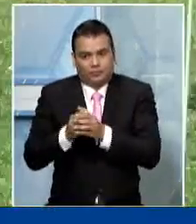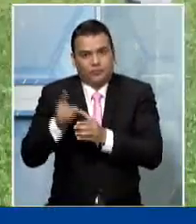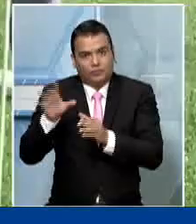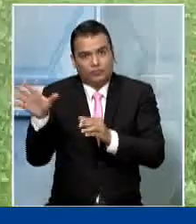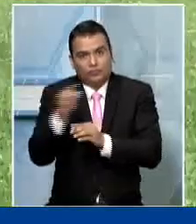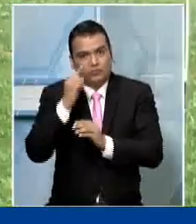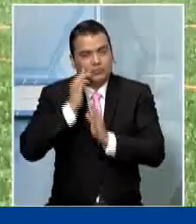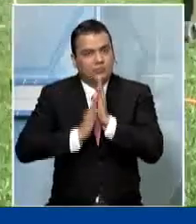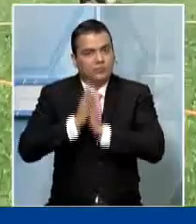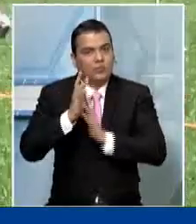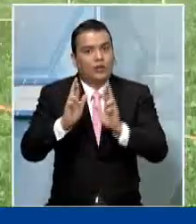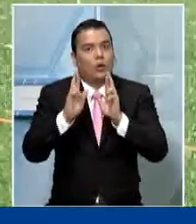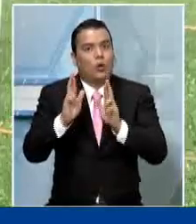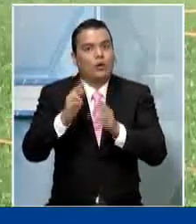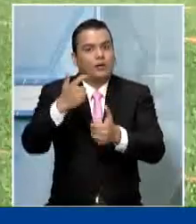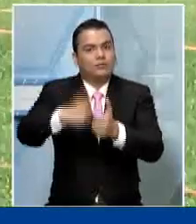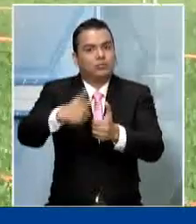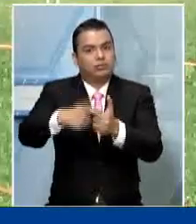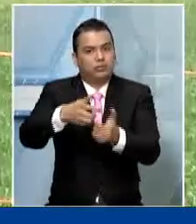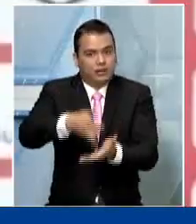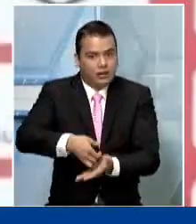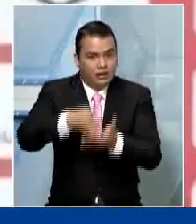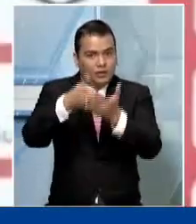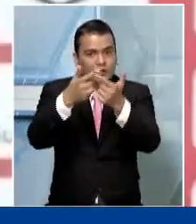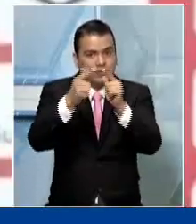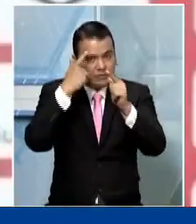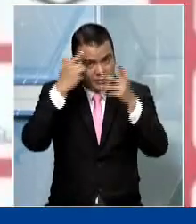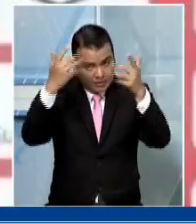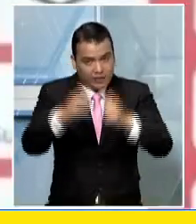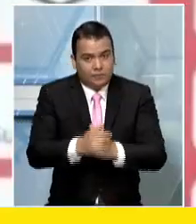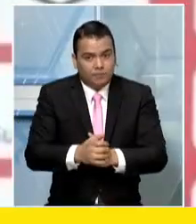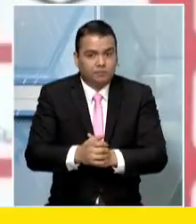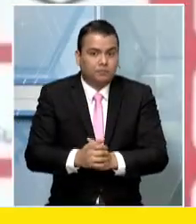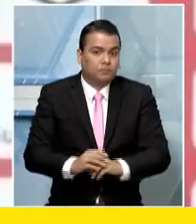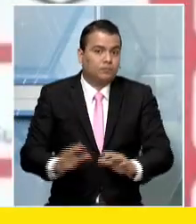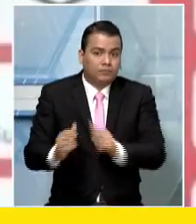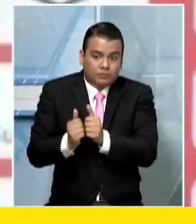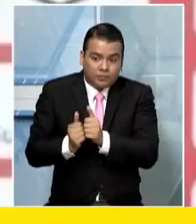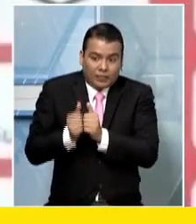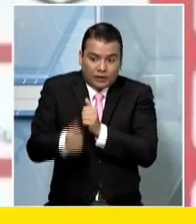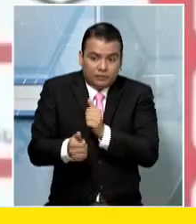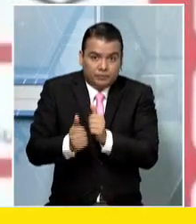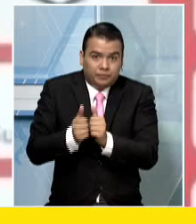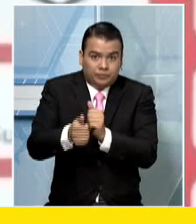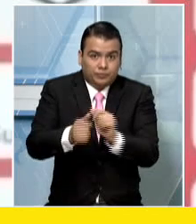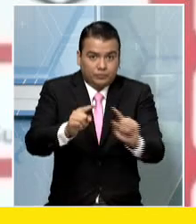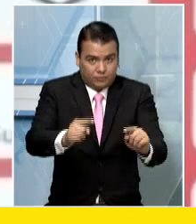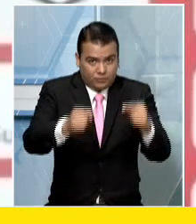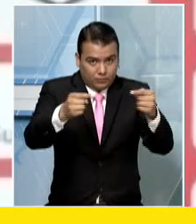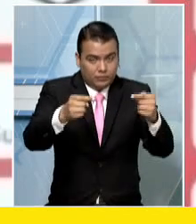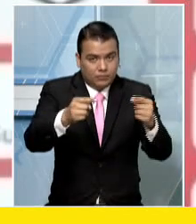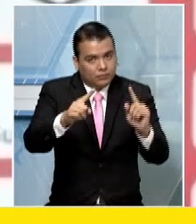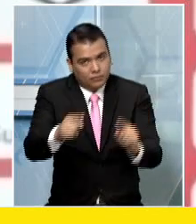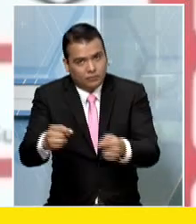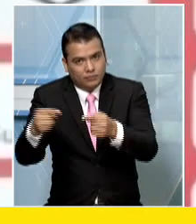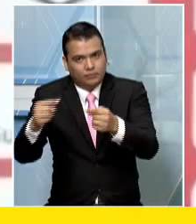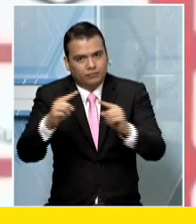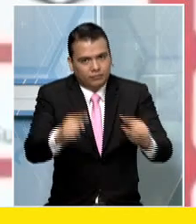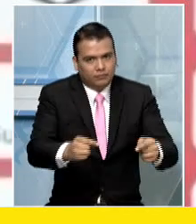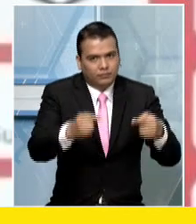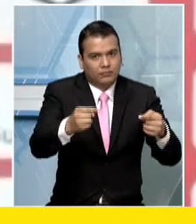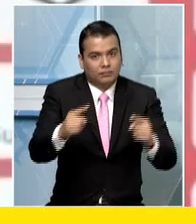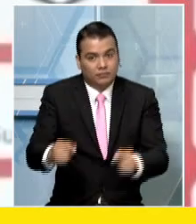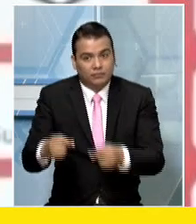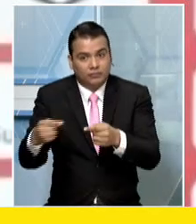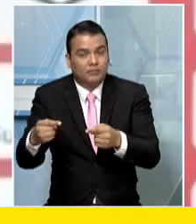mejor participación este año en la Copa Libertadores. Tú avanzar de ronda ya sería partido de ida y vuelta, ya es muerte súbita,